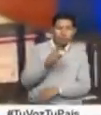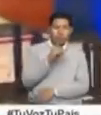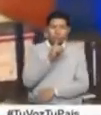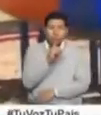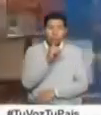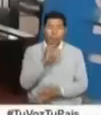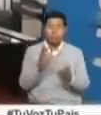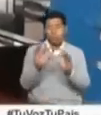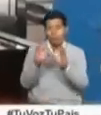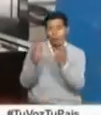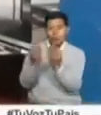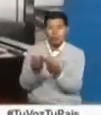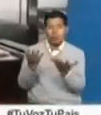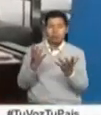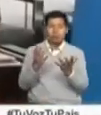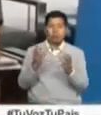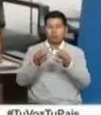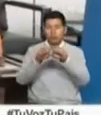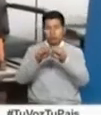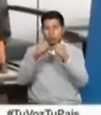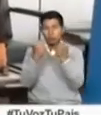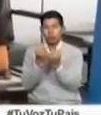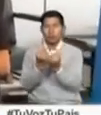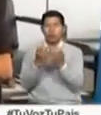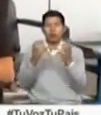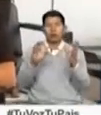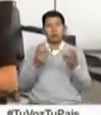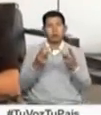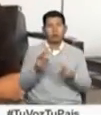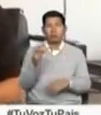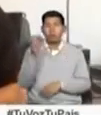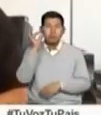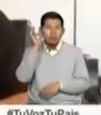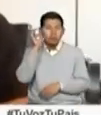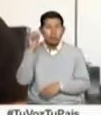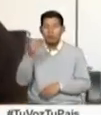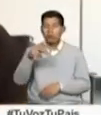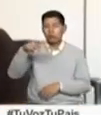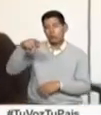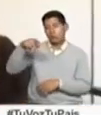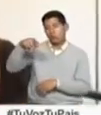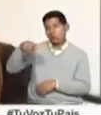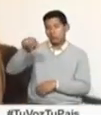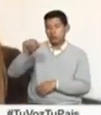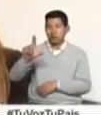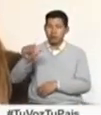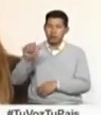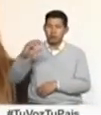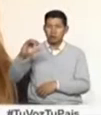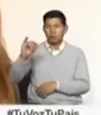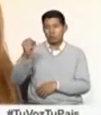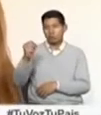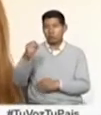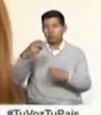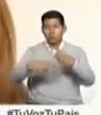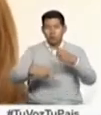y social. Justamente para Luzmila Palazzo, especialista de protección y desarrollo adolescente de UNICEF, esta condición es una